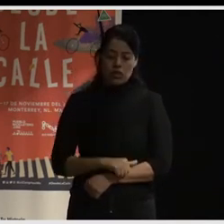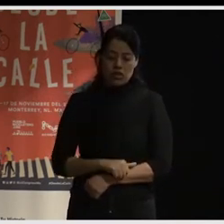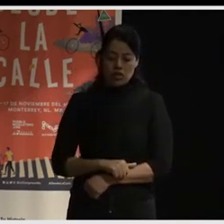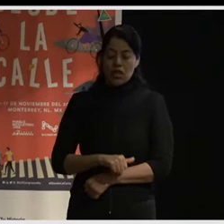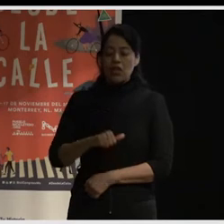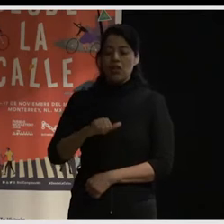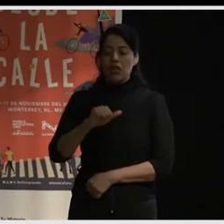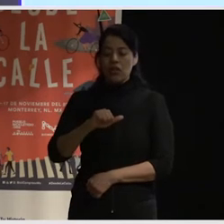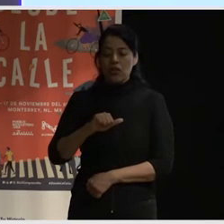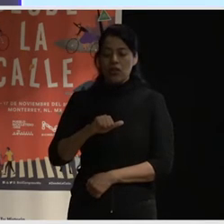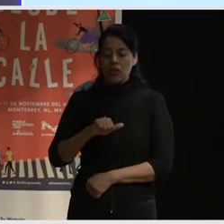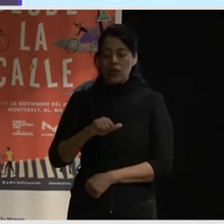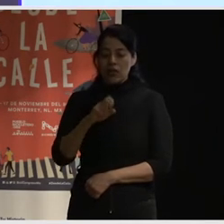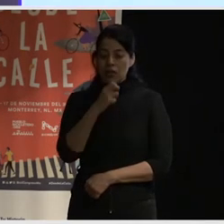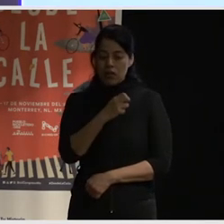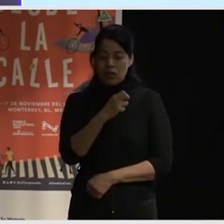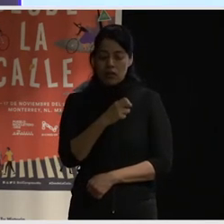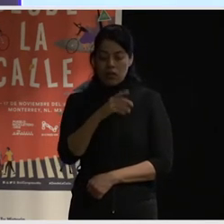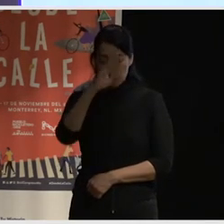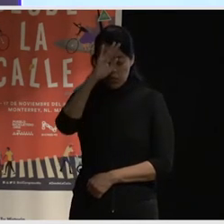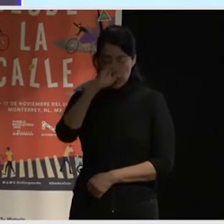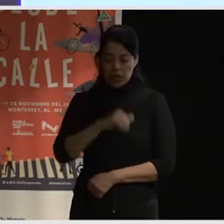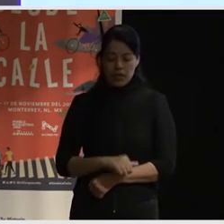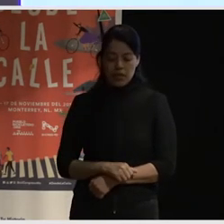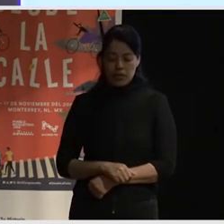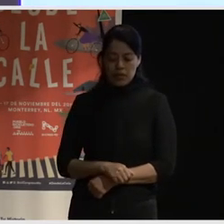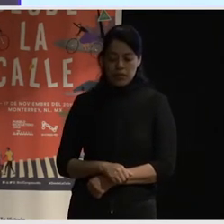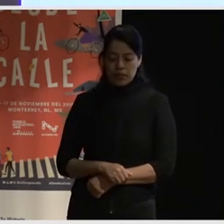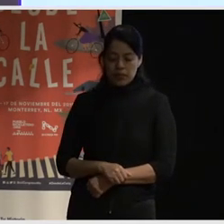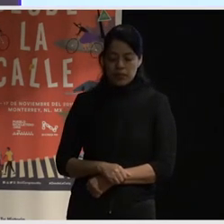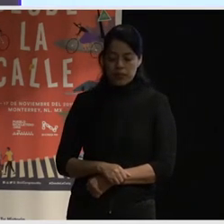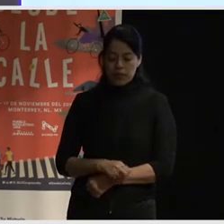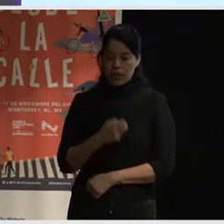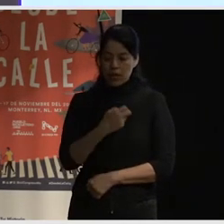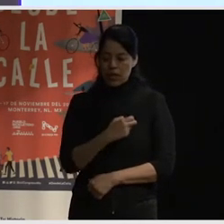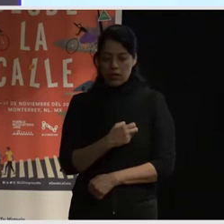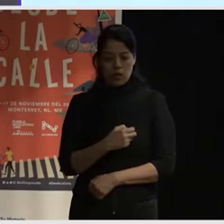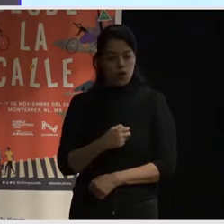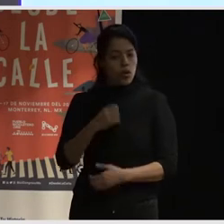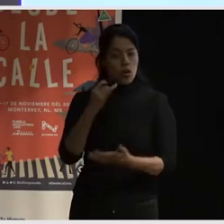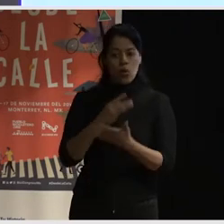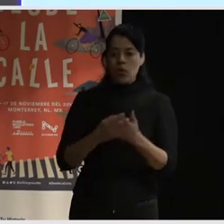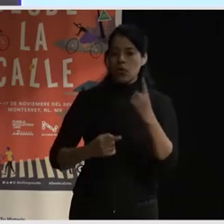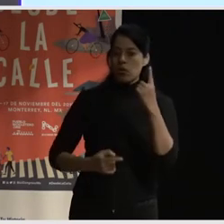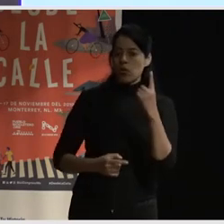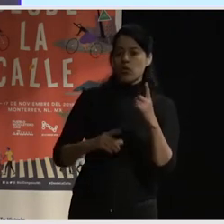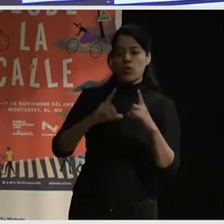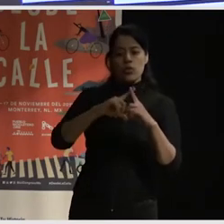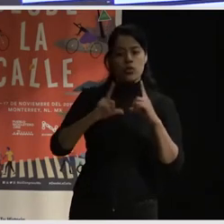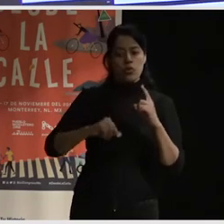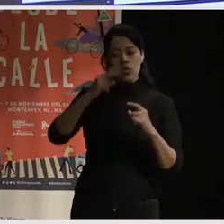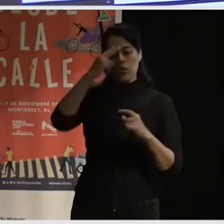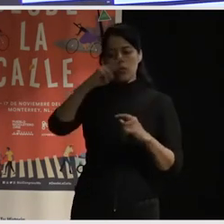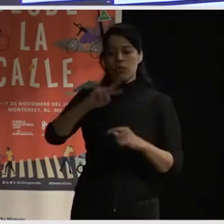esto además esto no es no es algo único de méxico quiero irme